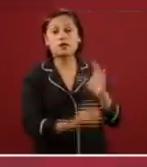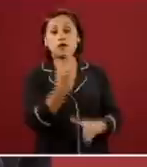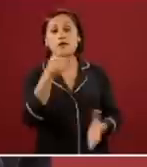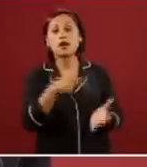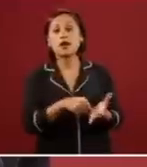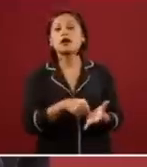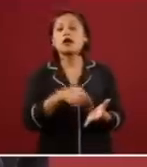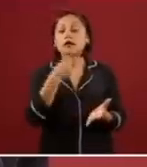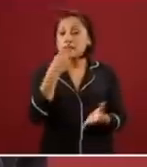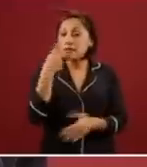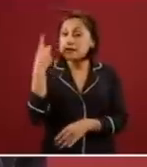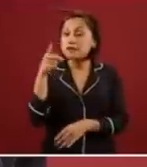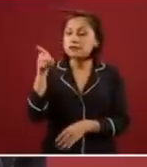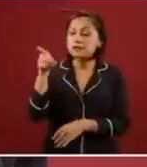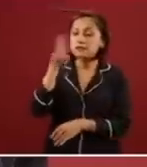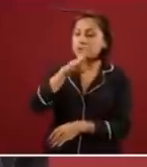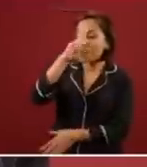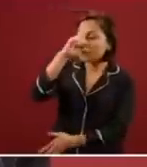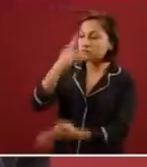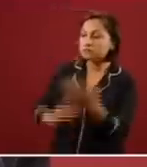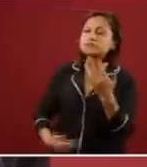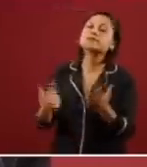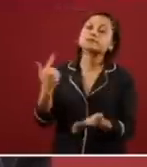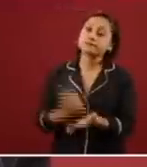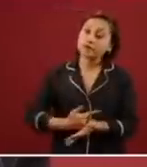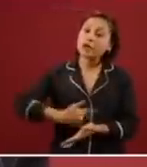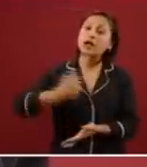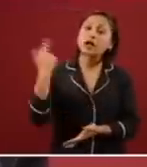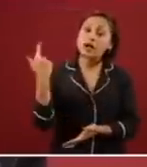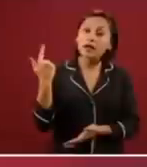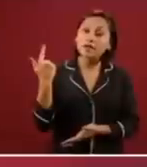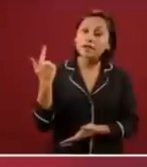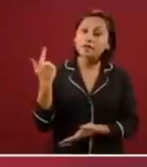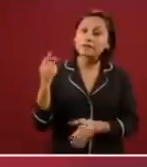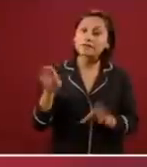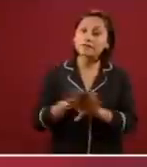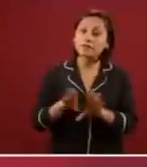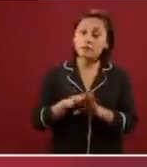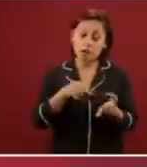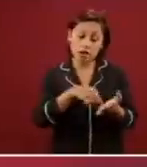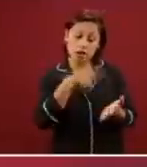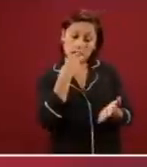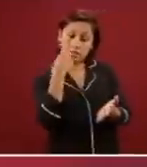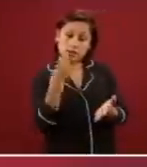caso de que resulten responsables, ir a la cárcel sin derecho a fianza.